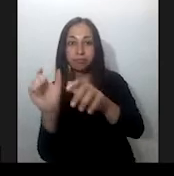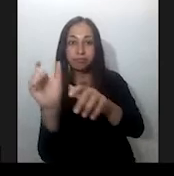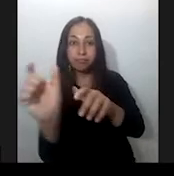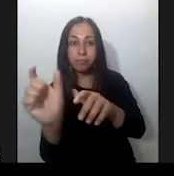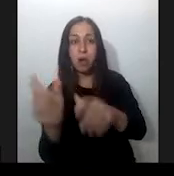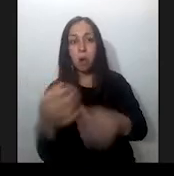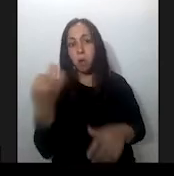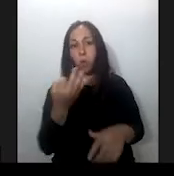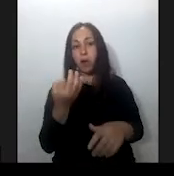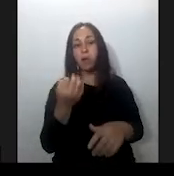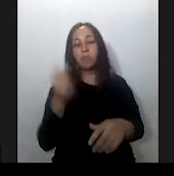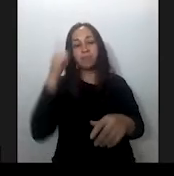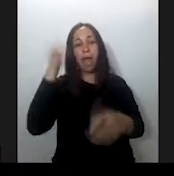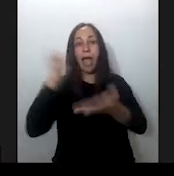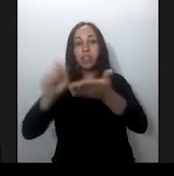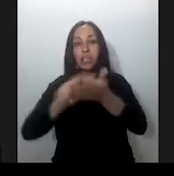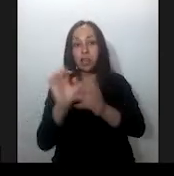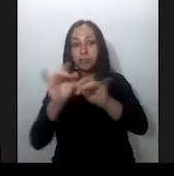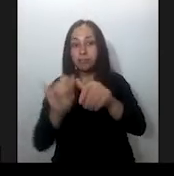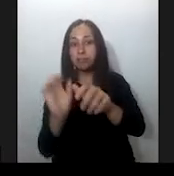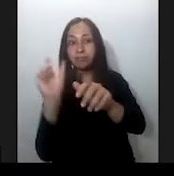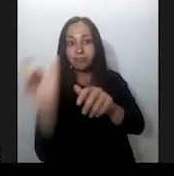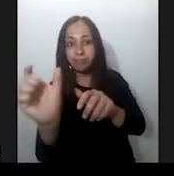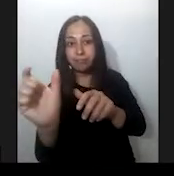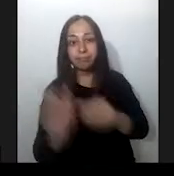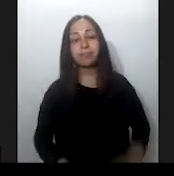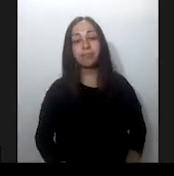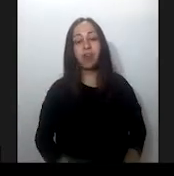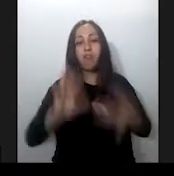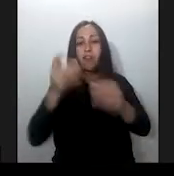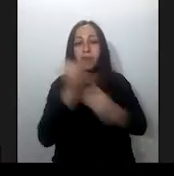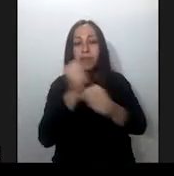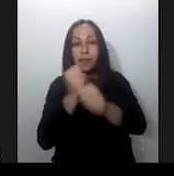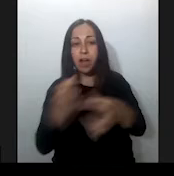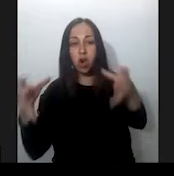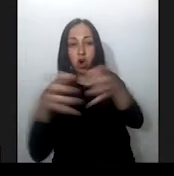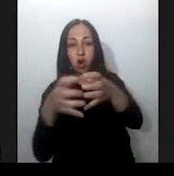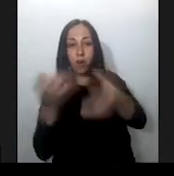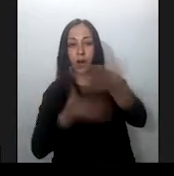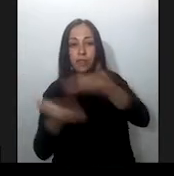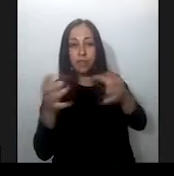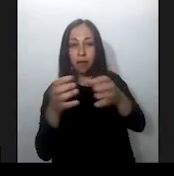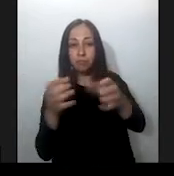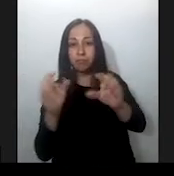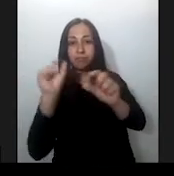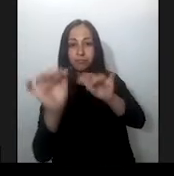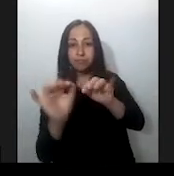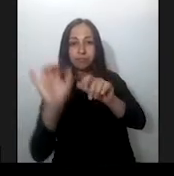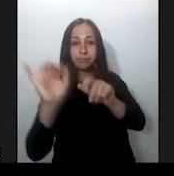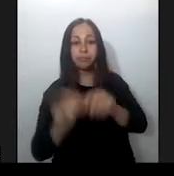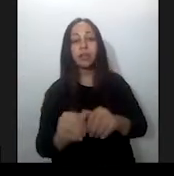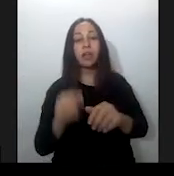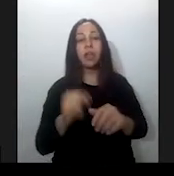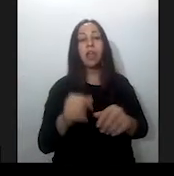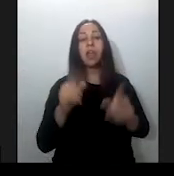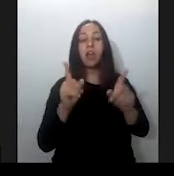como para dejar anotaciones cuando uno trabaja colaborativamente. Bien. Luego también les voy a mostrar un poquito de algunas